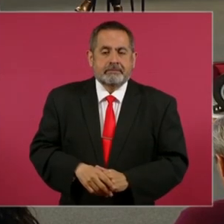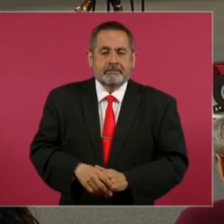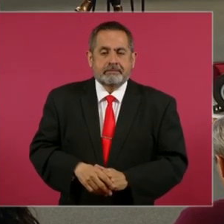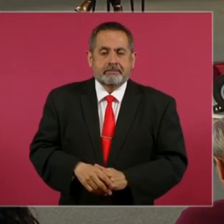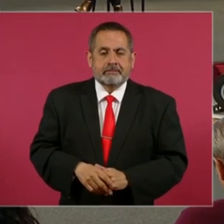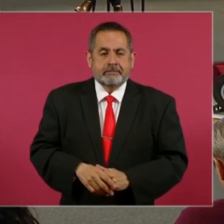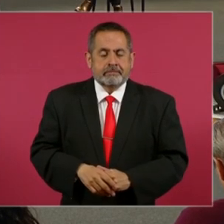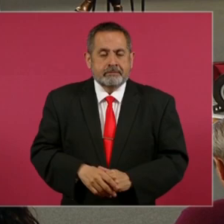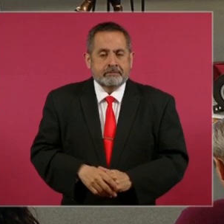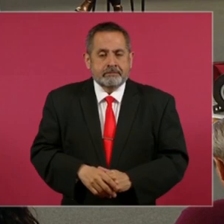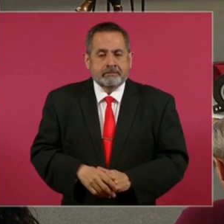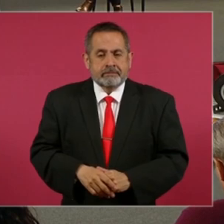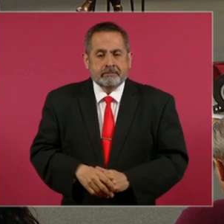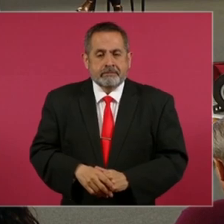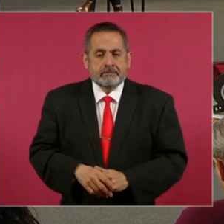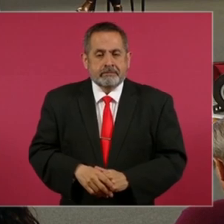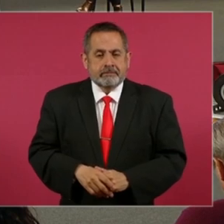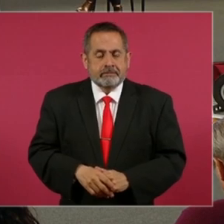llegan más